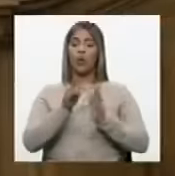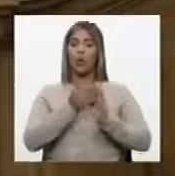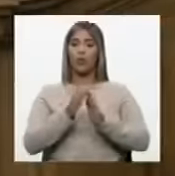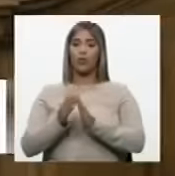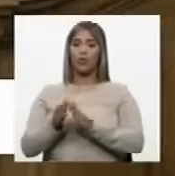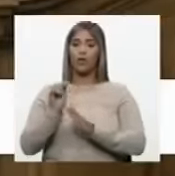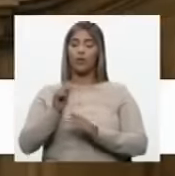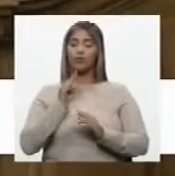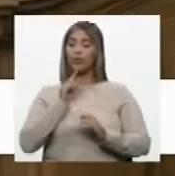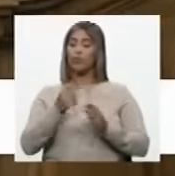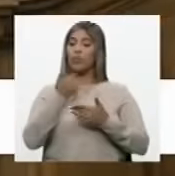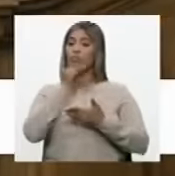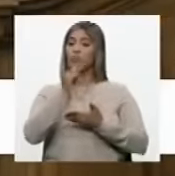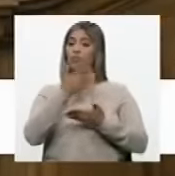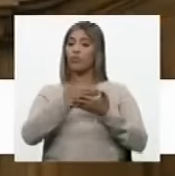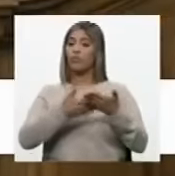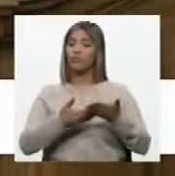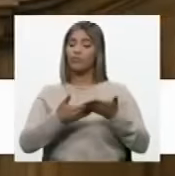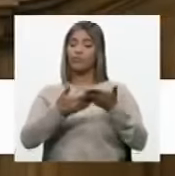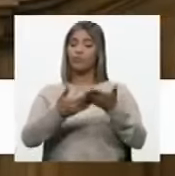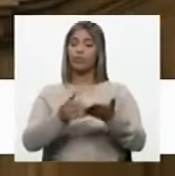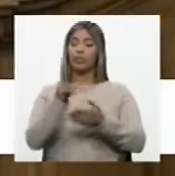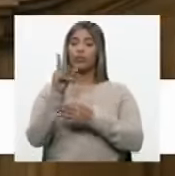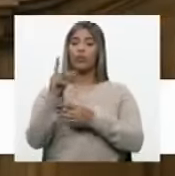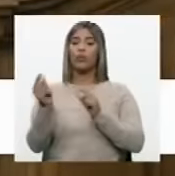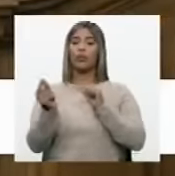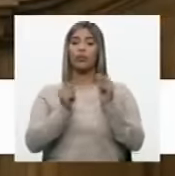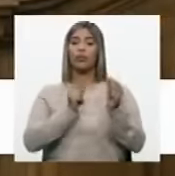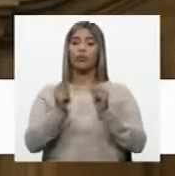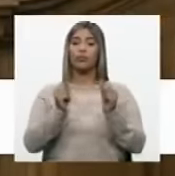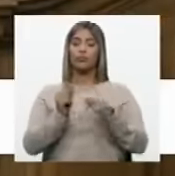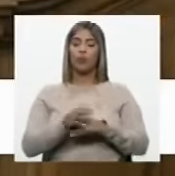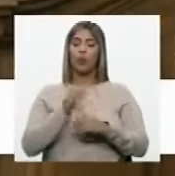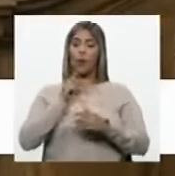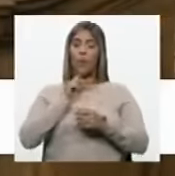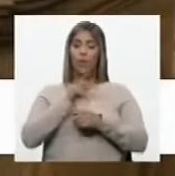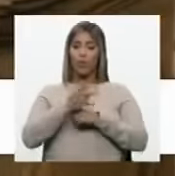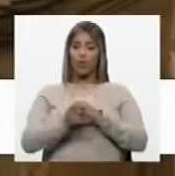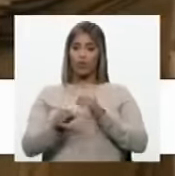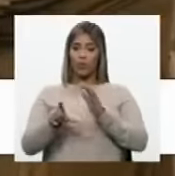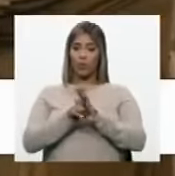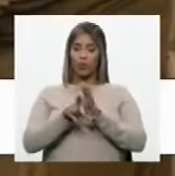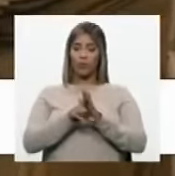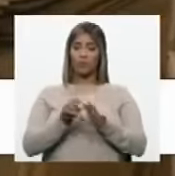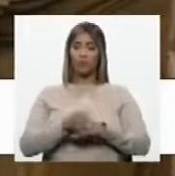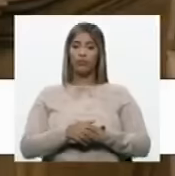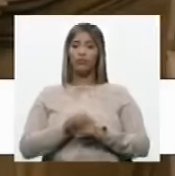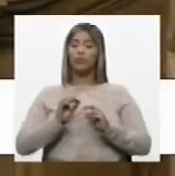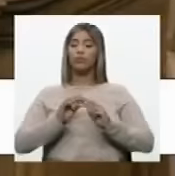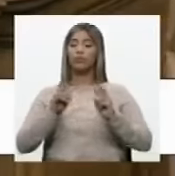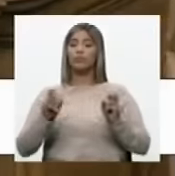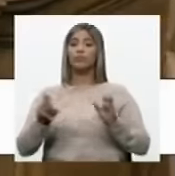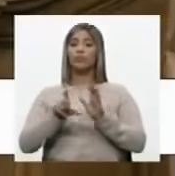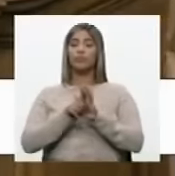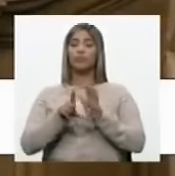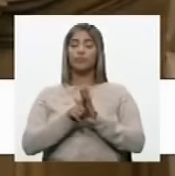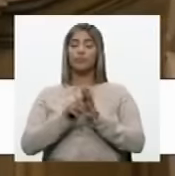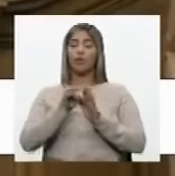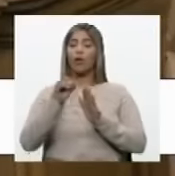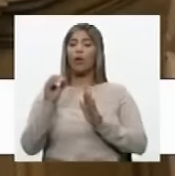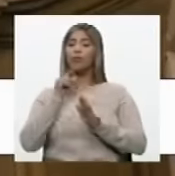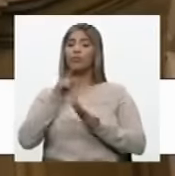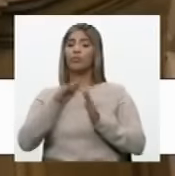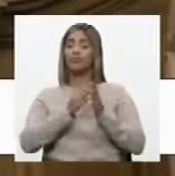la cual remite el informe correspondiente a la segunda discusión del proyecto de ley orgánica de reforma de la Ley Orgánica de